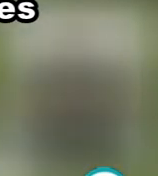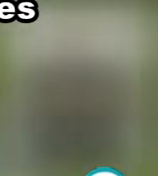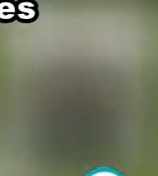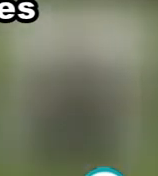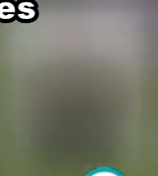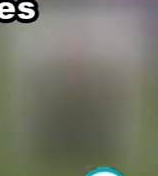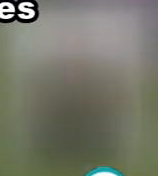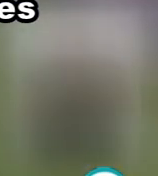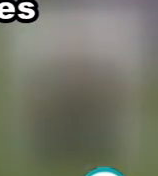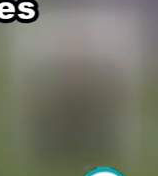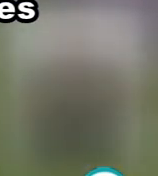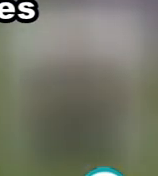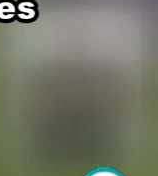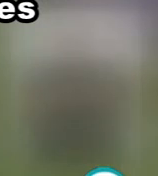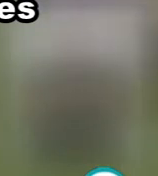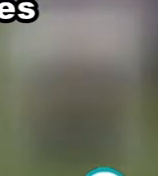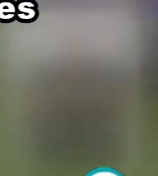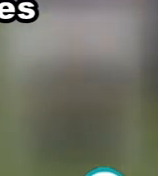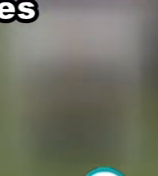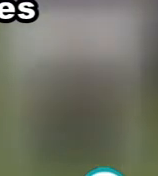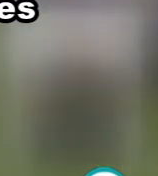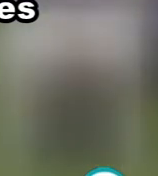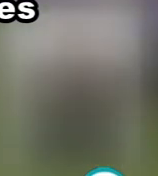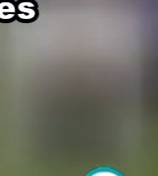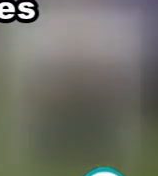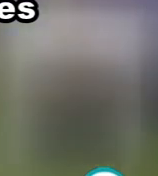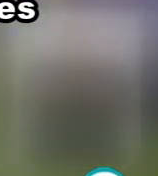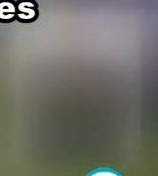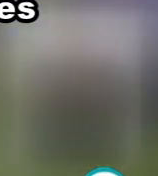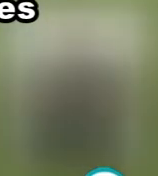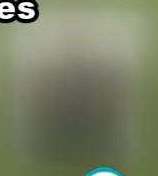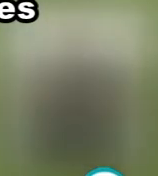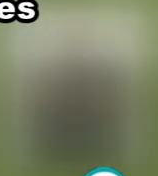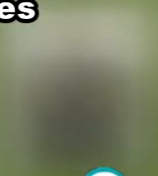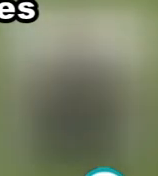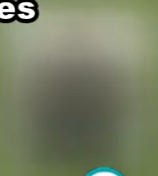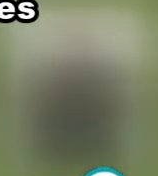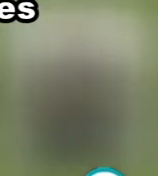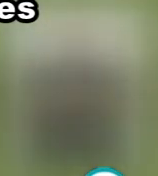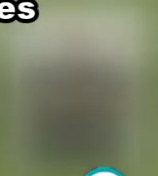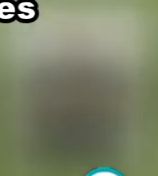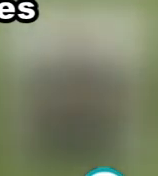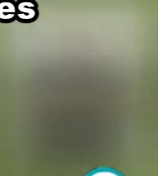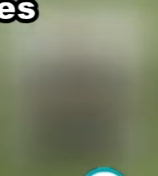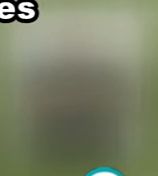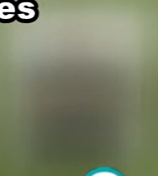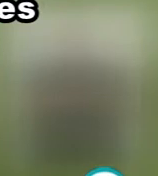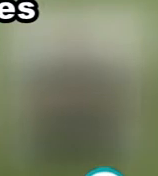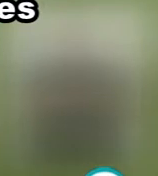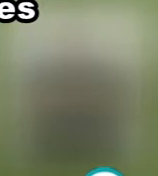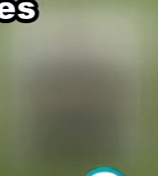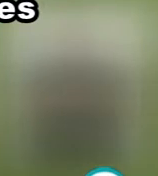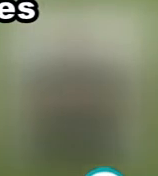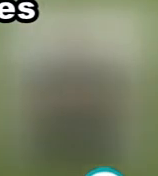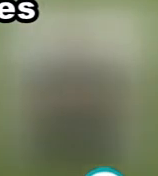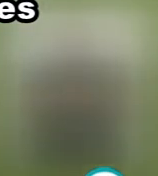pero el Córdoba peleó todos los partidos como si fuera a ascender, ¿no? ¿Dónde estaría del